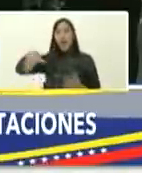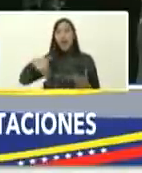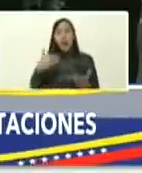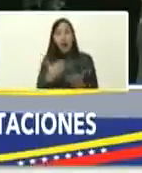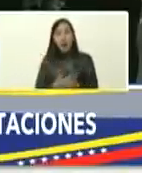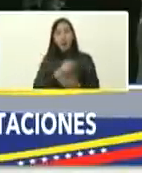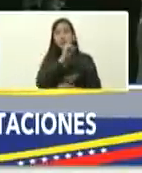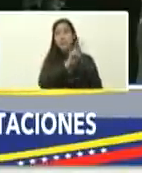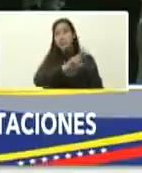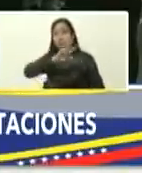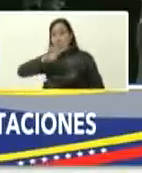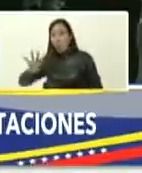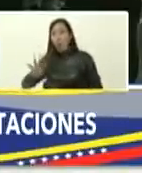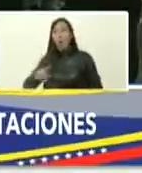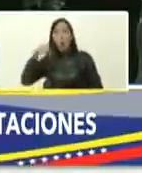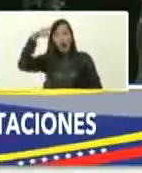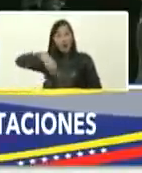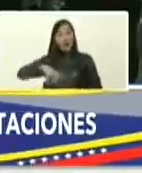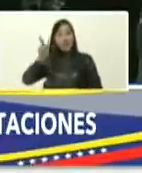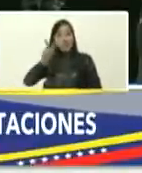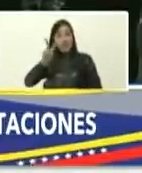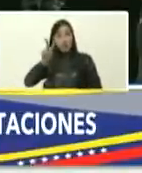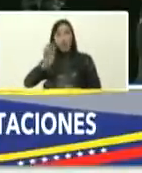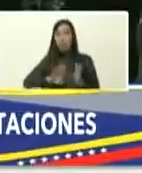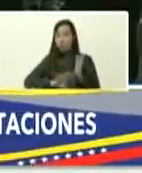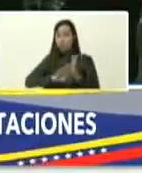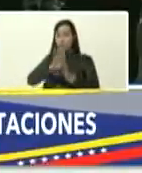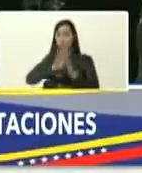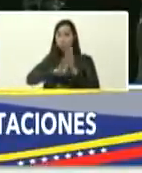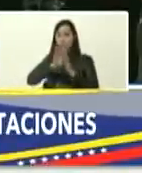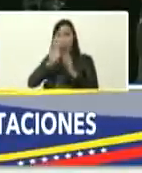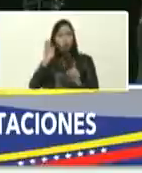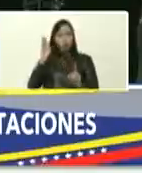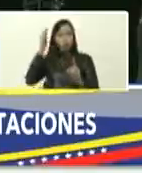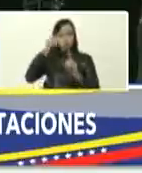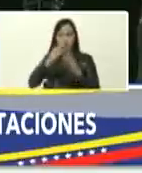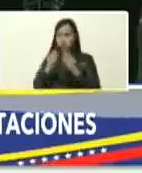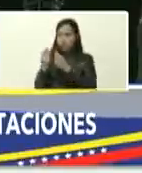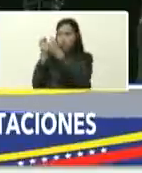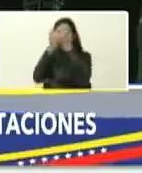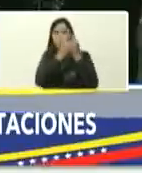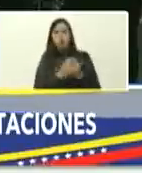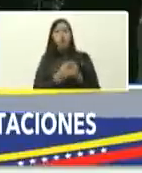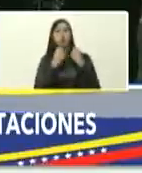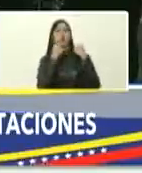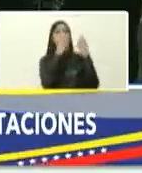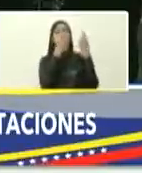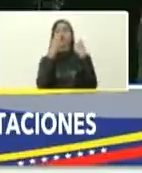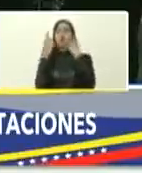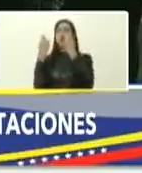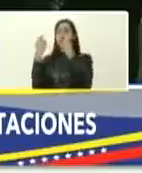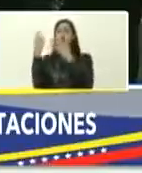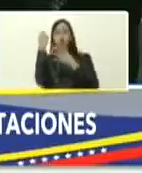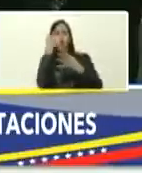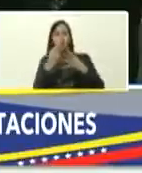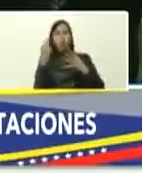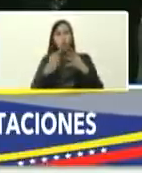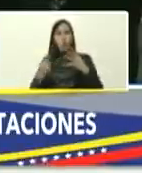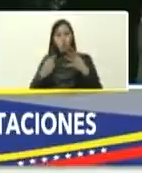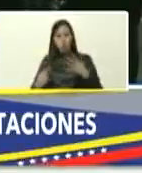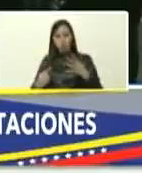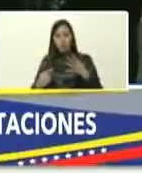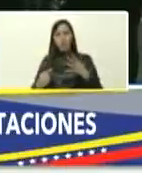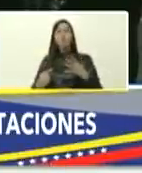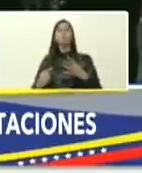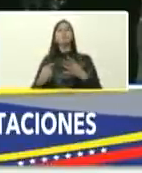2024, que Venezuela crezca en todo el sector exportador diversificado, no